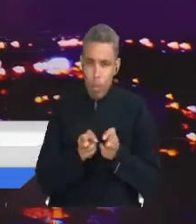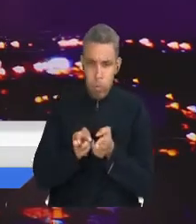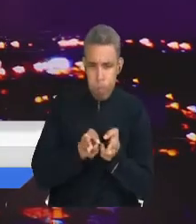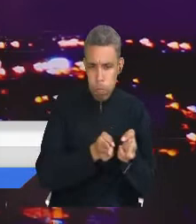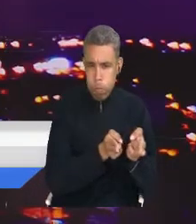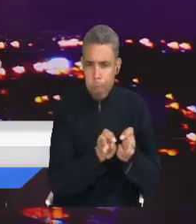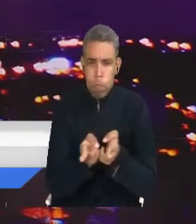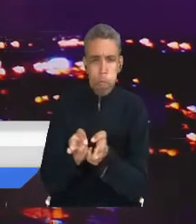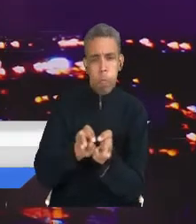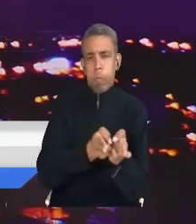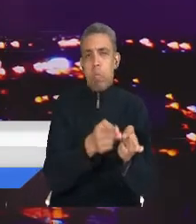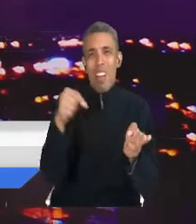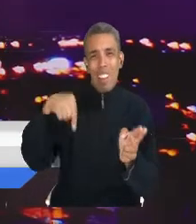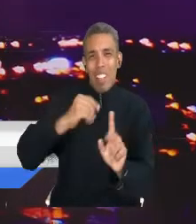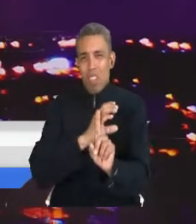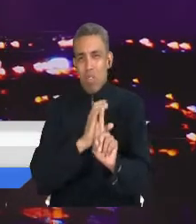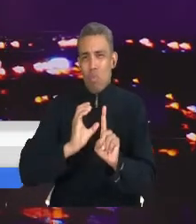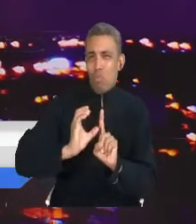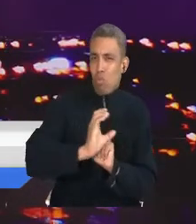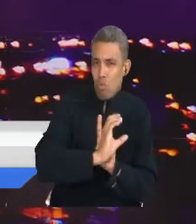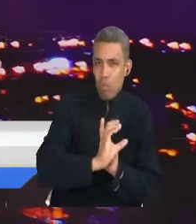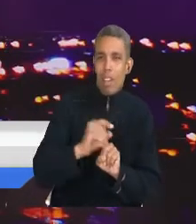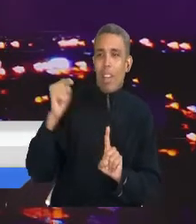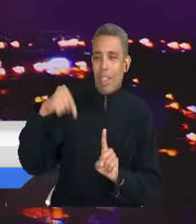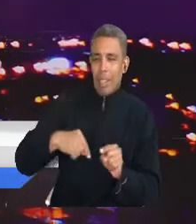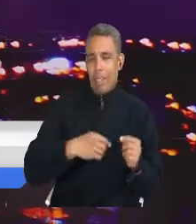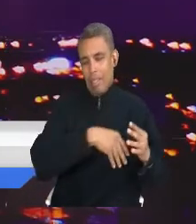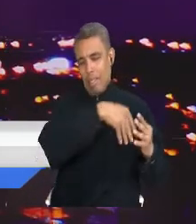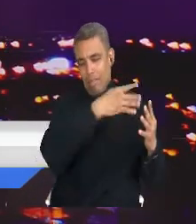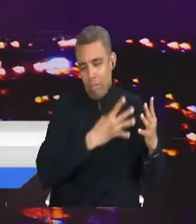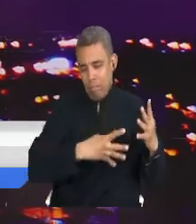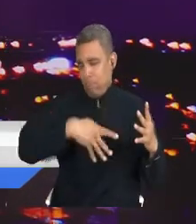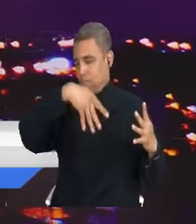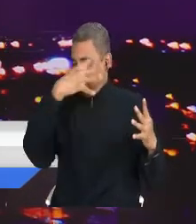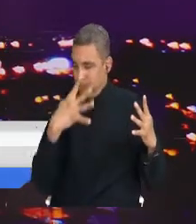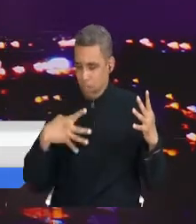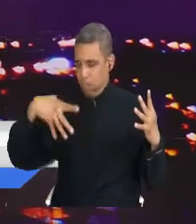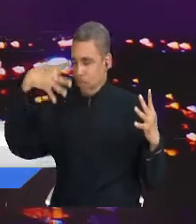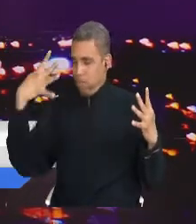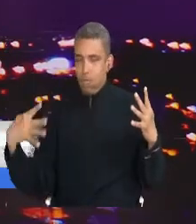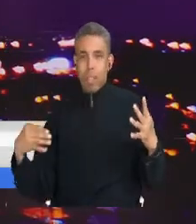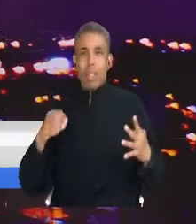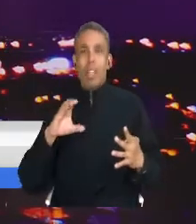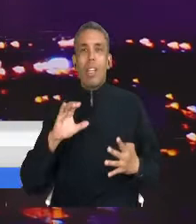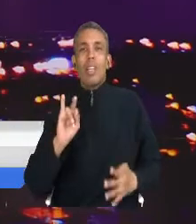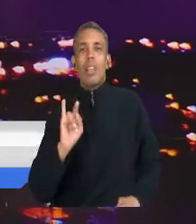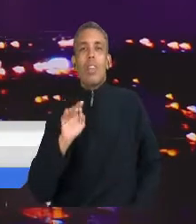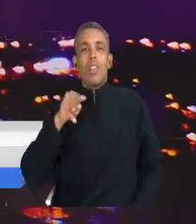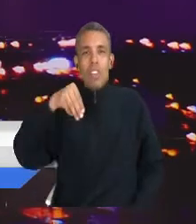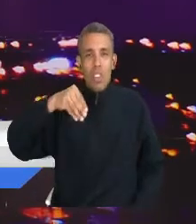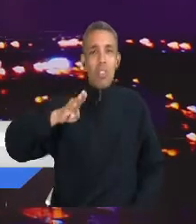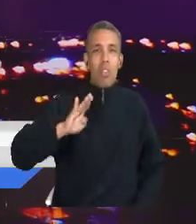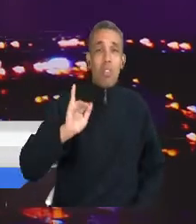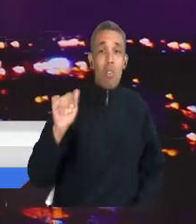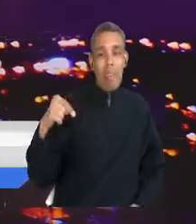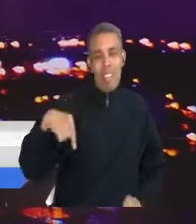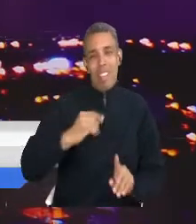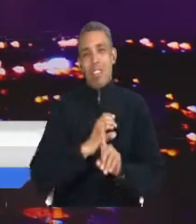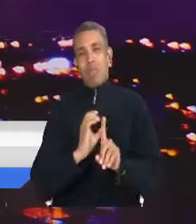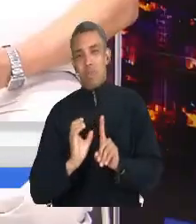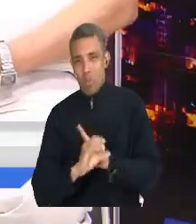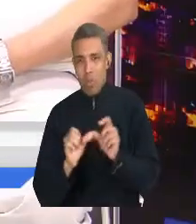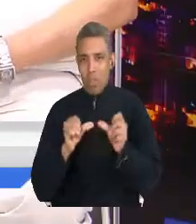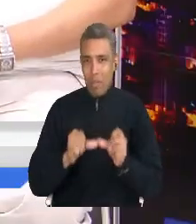mejor obra musical, como es la Pollera Colorada, del maestro Juan Madera y el maestro Choperena.